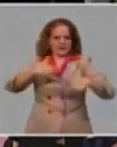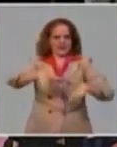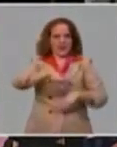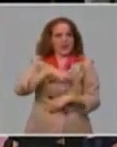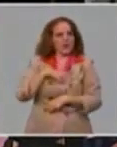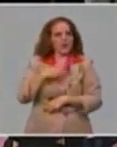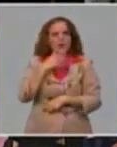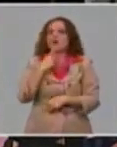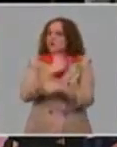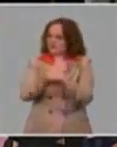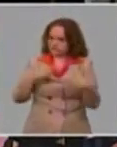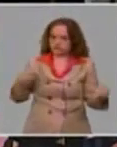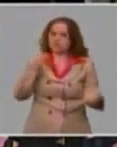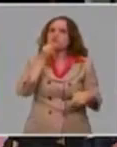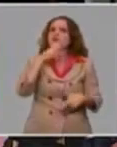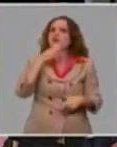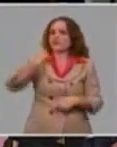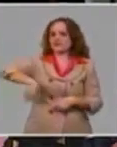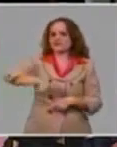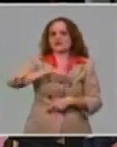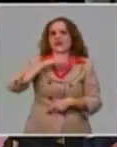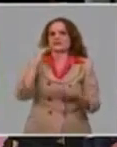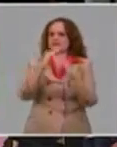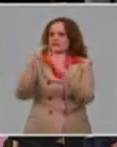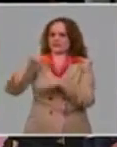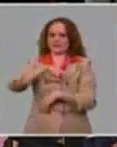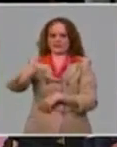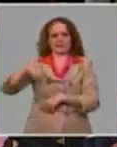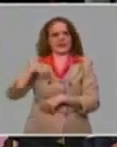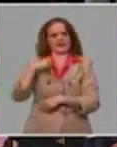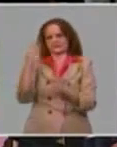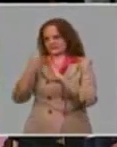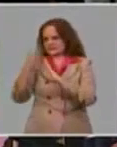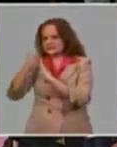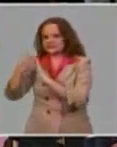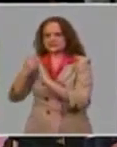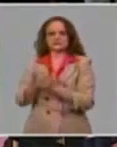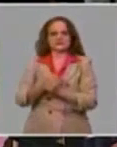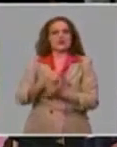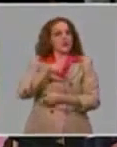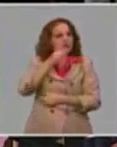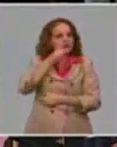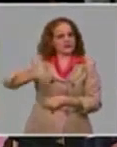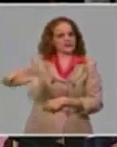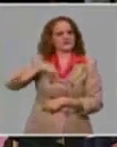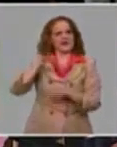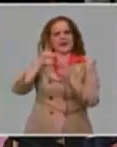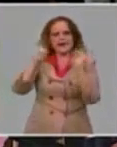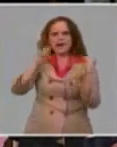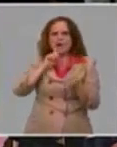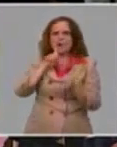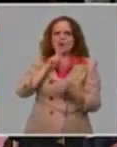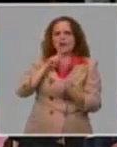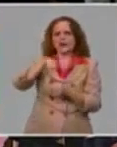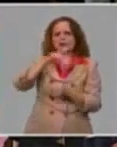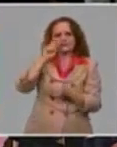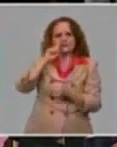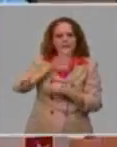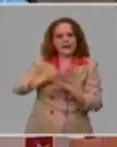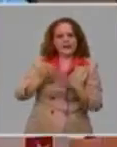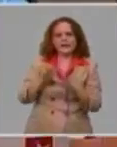hay soluciones también locales para temas de terminaciones, por ejemplo, la parte hidráulica, otras. Sí, no,